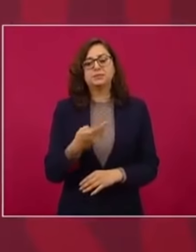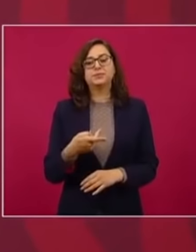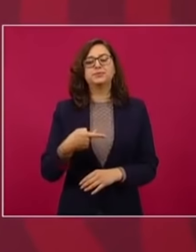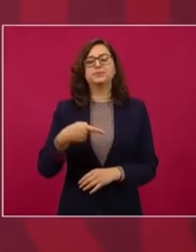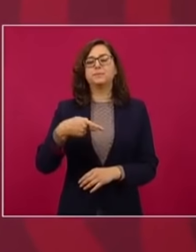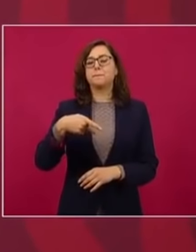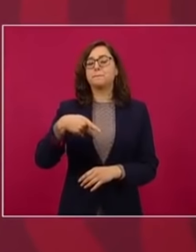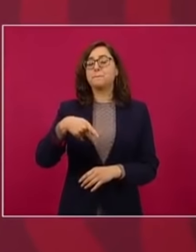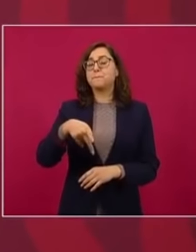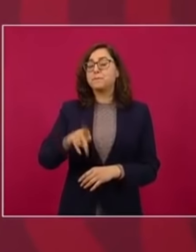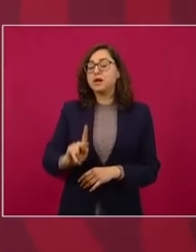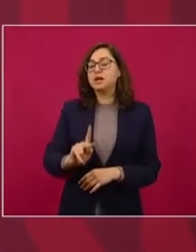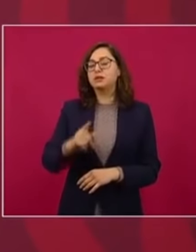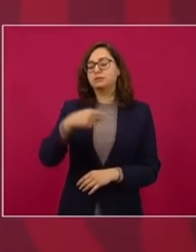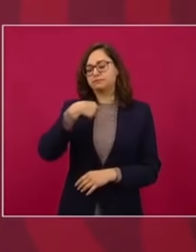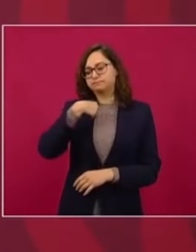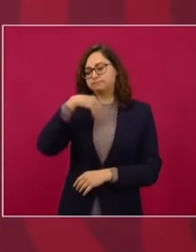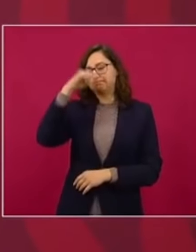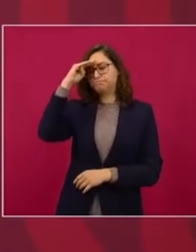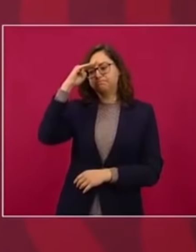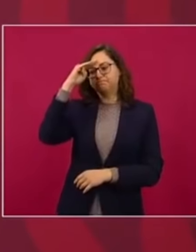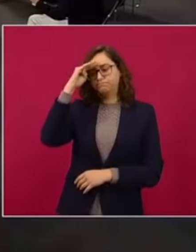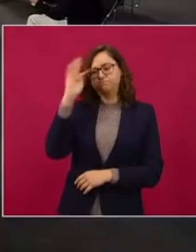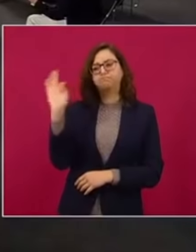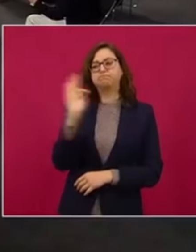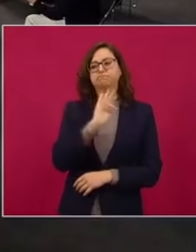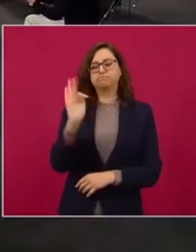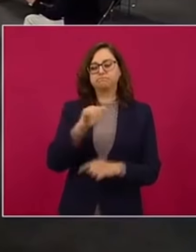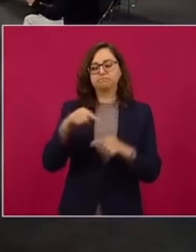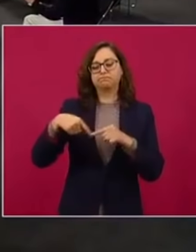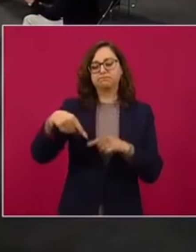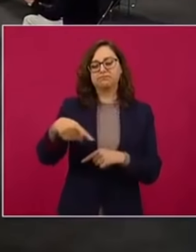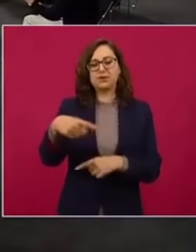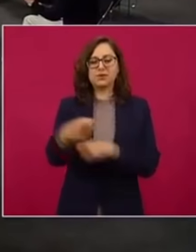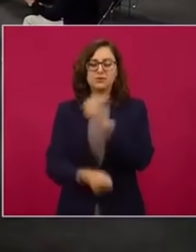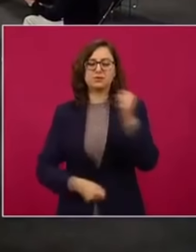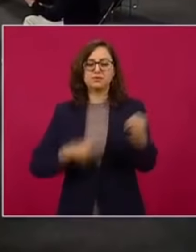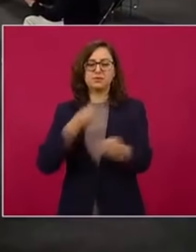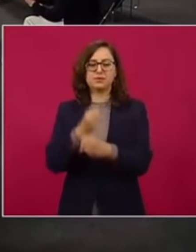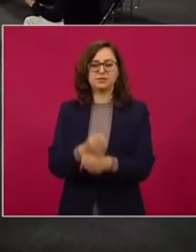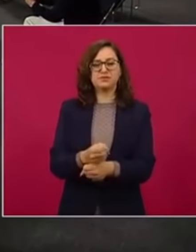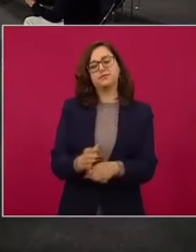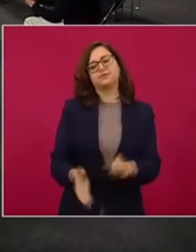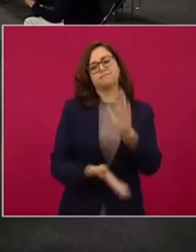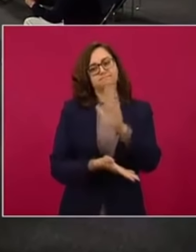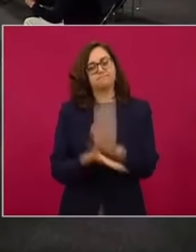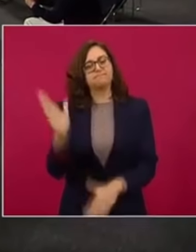este año a Centroamérica y la iría a visitar.